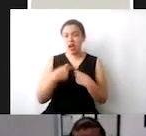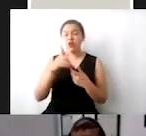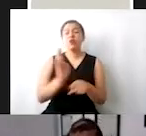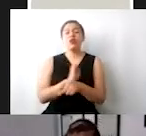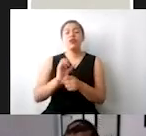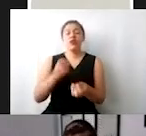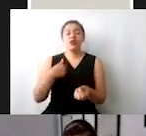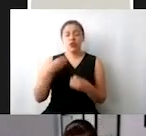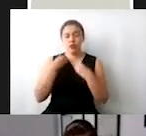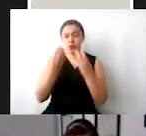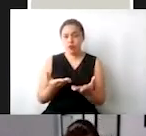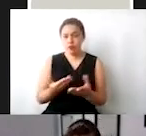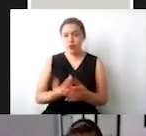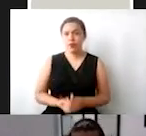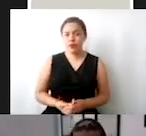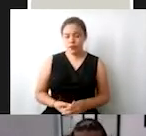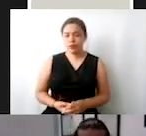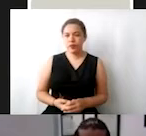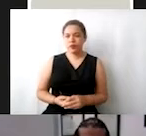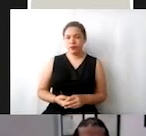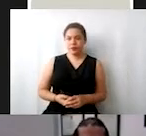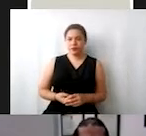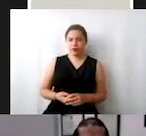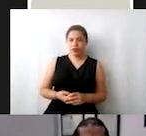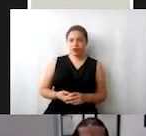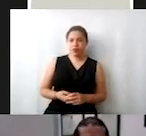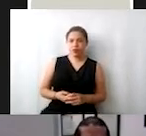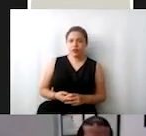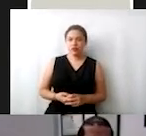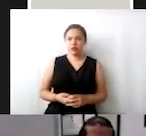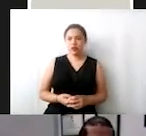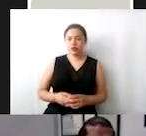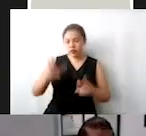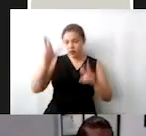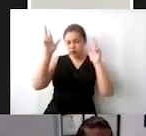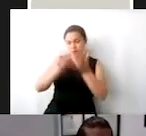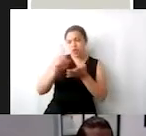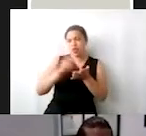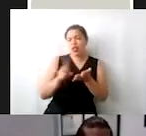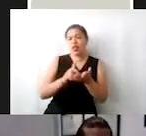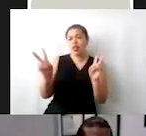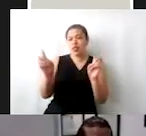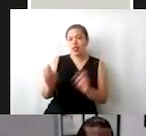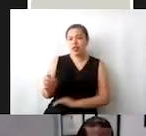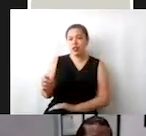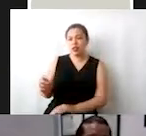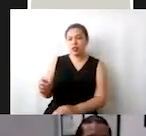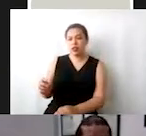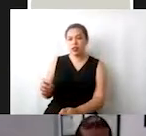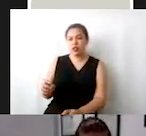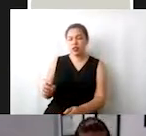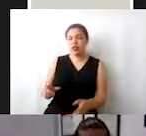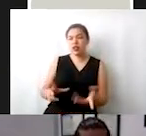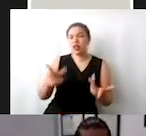Entonces, proporcionar, de acuerdo con el diccionario, proporcionar pues prácticamente es sinónimo de